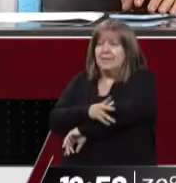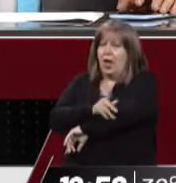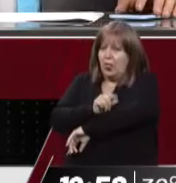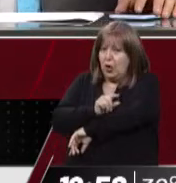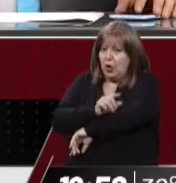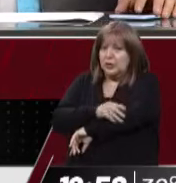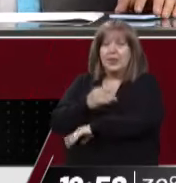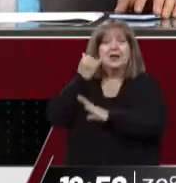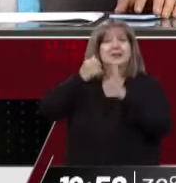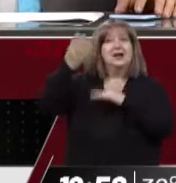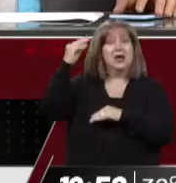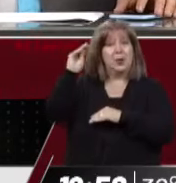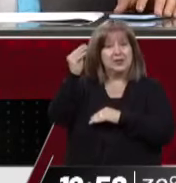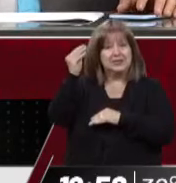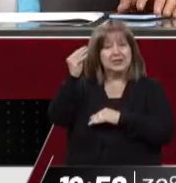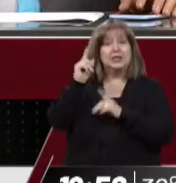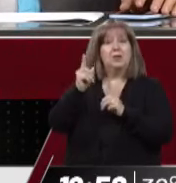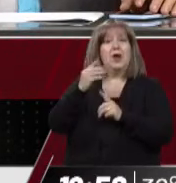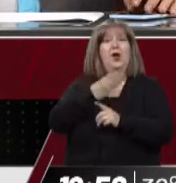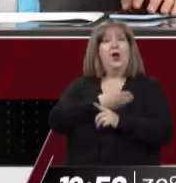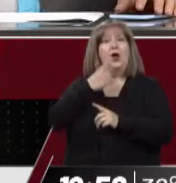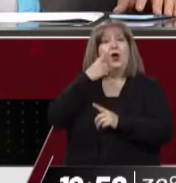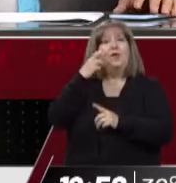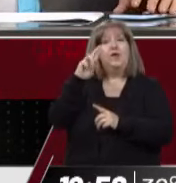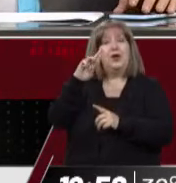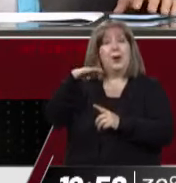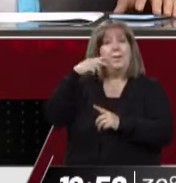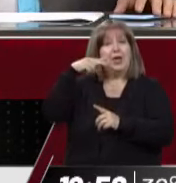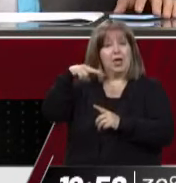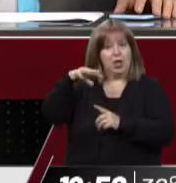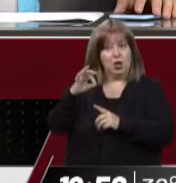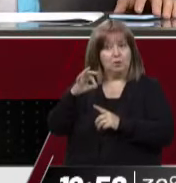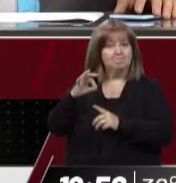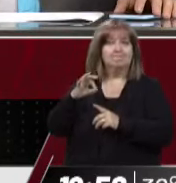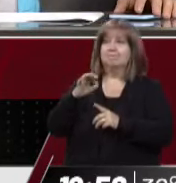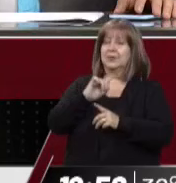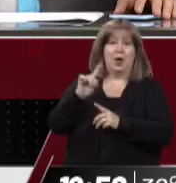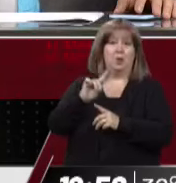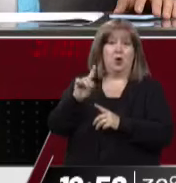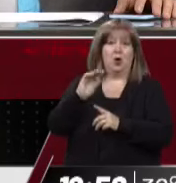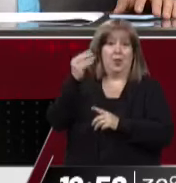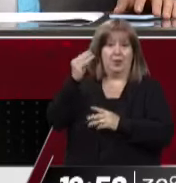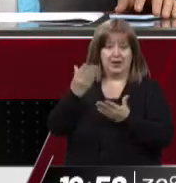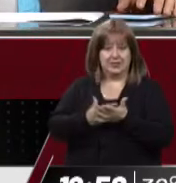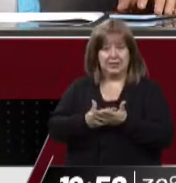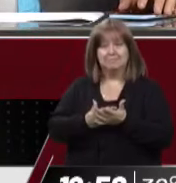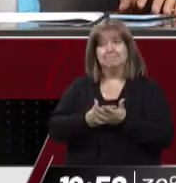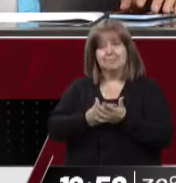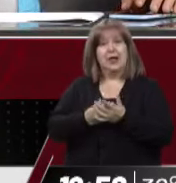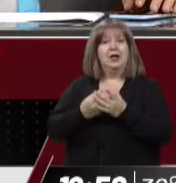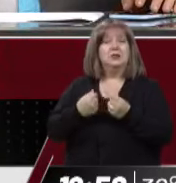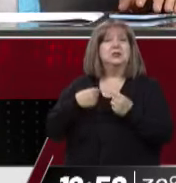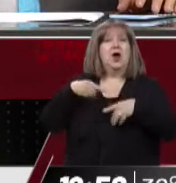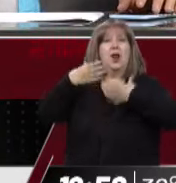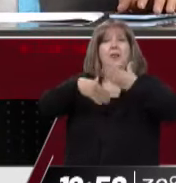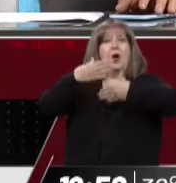lo de Brasil, que se queda sin Firmino porque se lesionó antes y llega jugado y el técnico decide no llevarlo. Va a tener esta característica sin lugar a